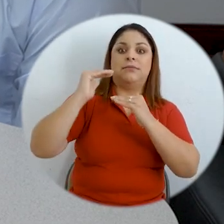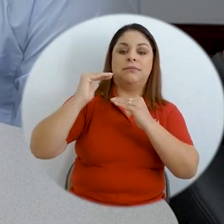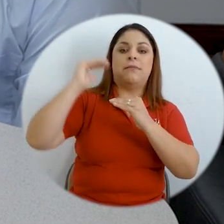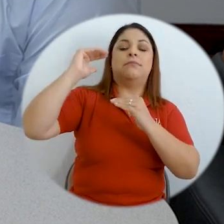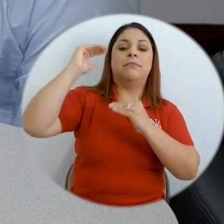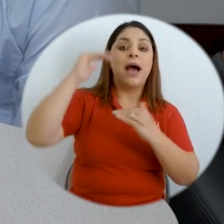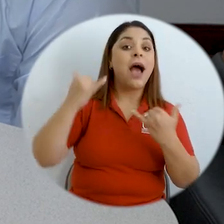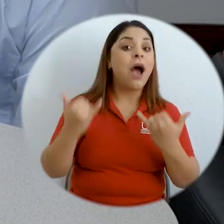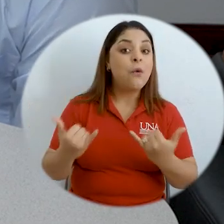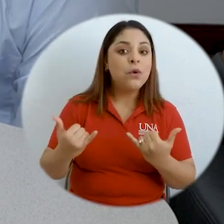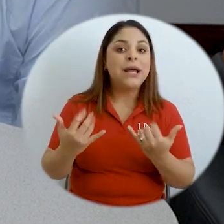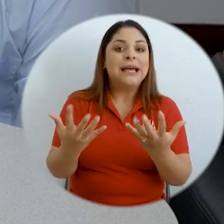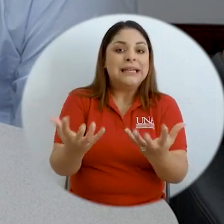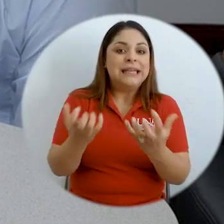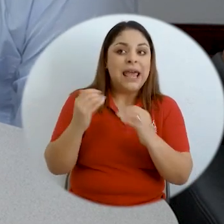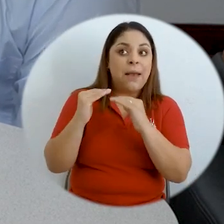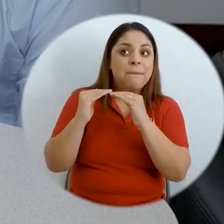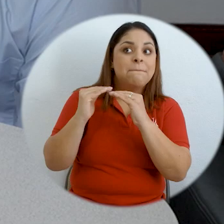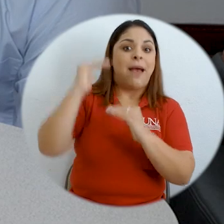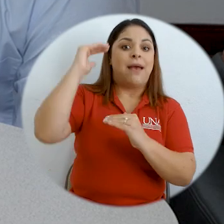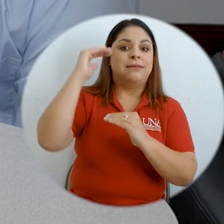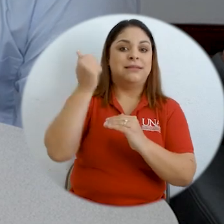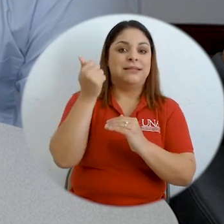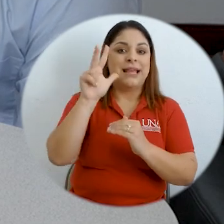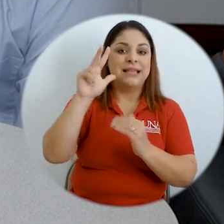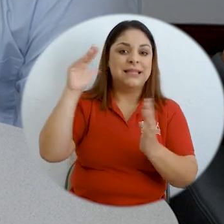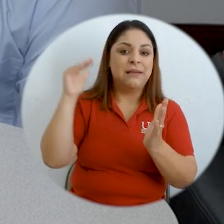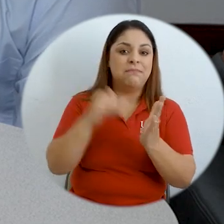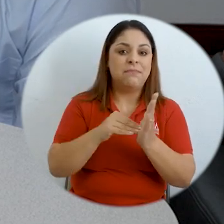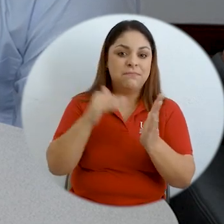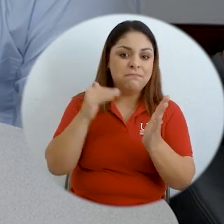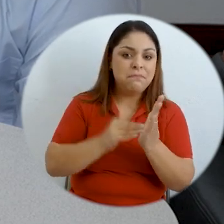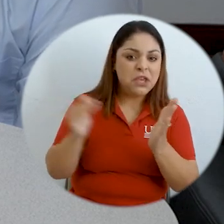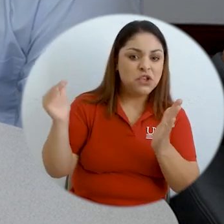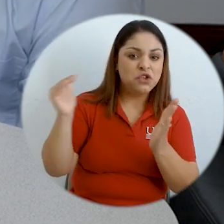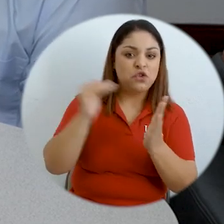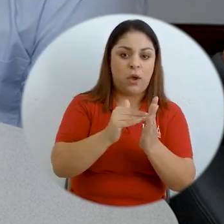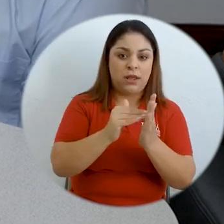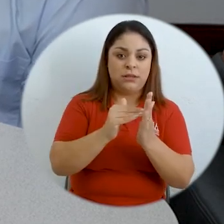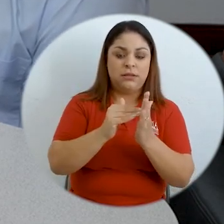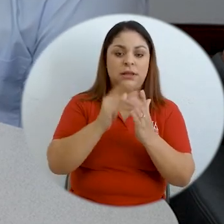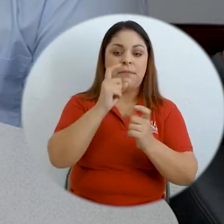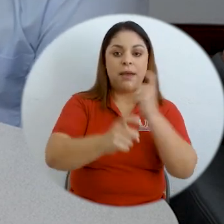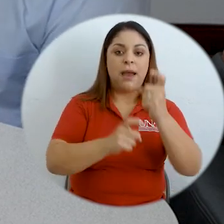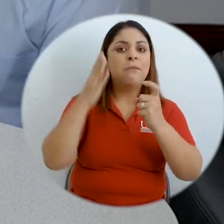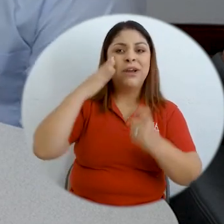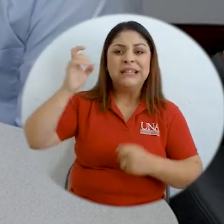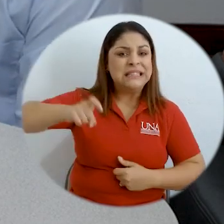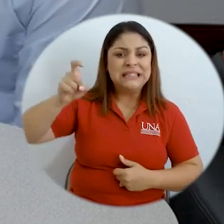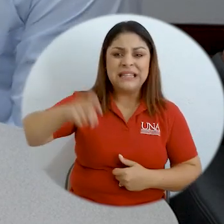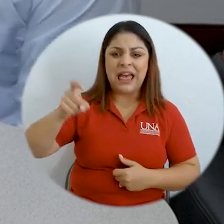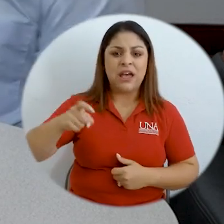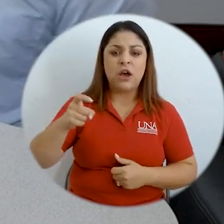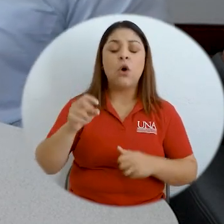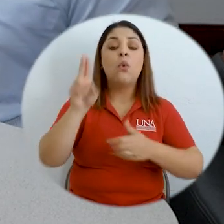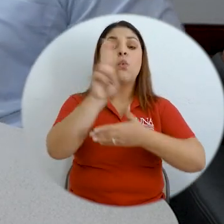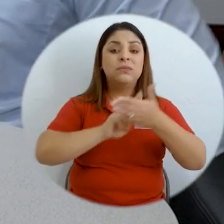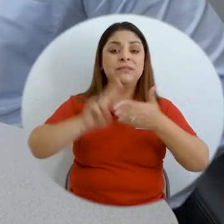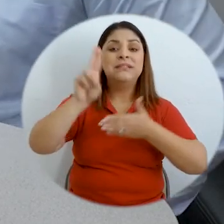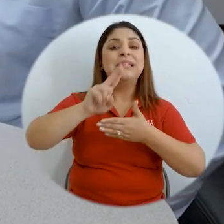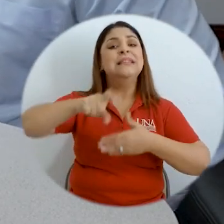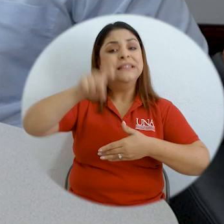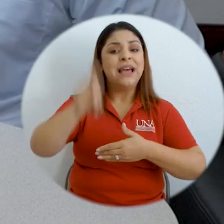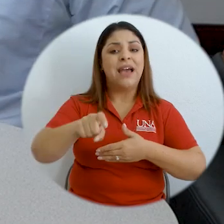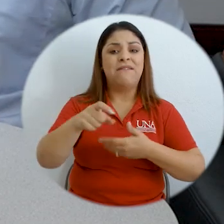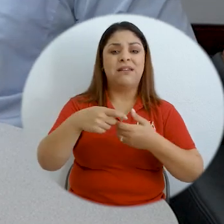de 13.000 millones de colones en el fondo de becas, porque es una necesidad. La universidad tiene que invertir en becas porque